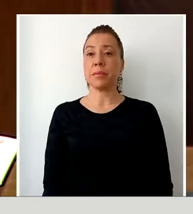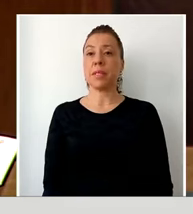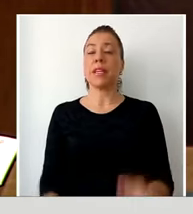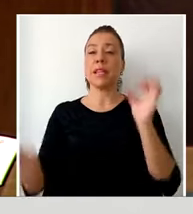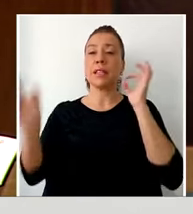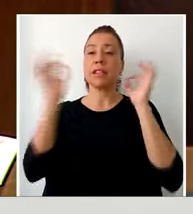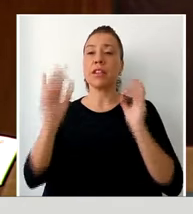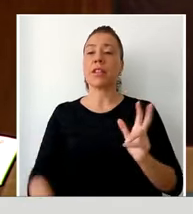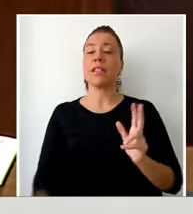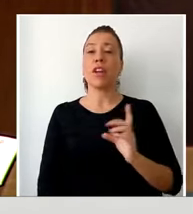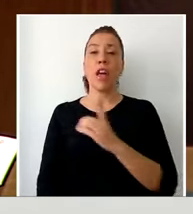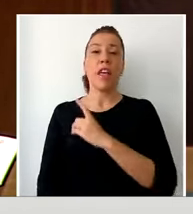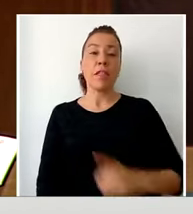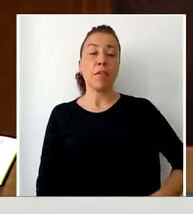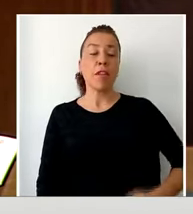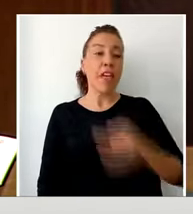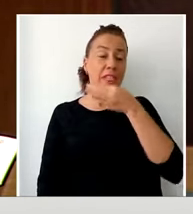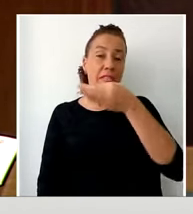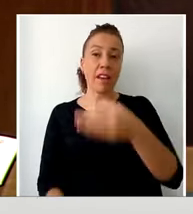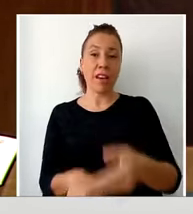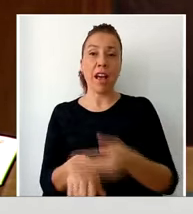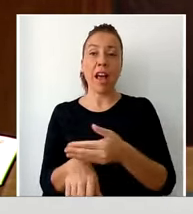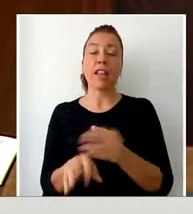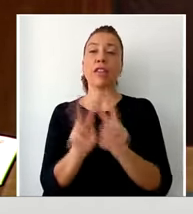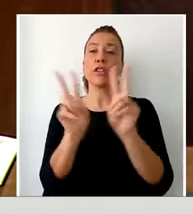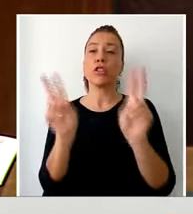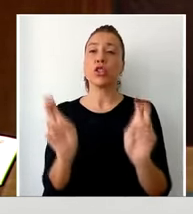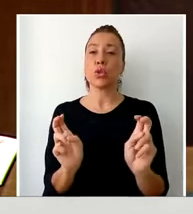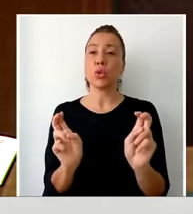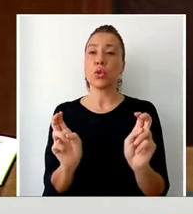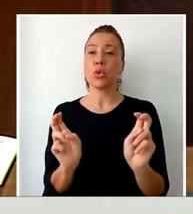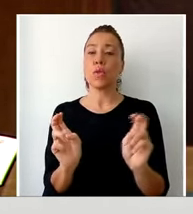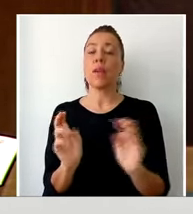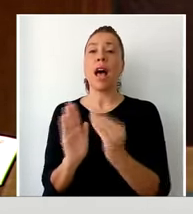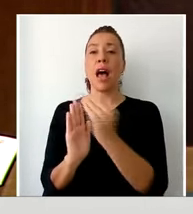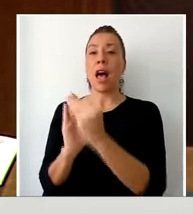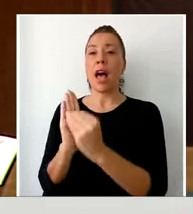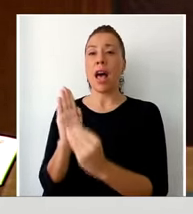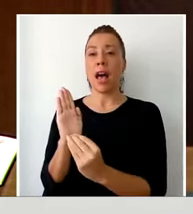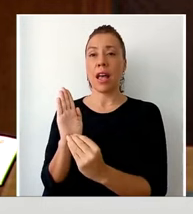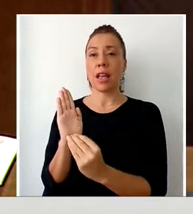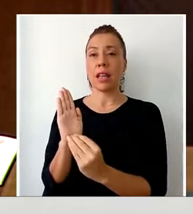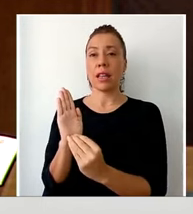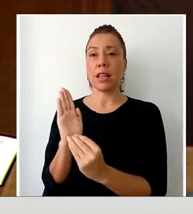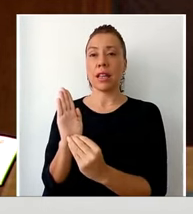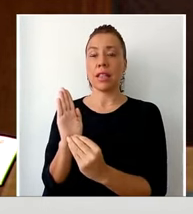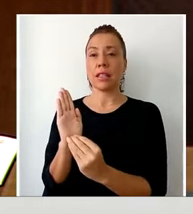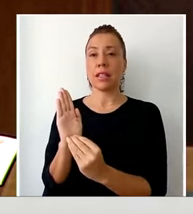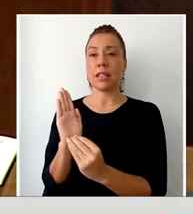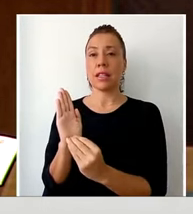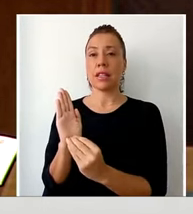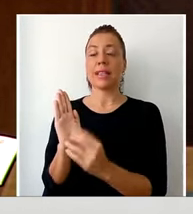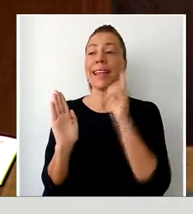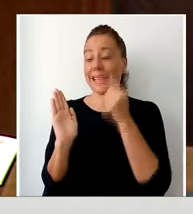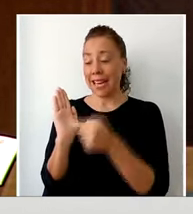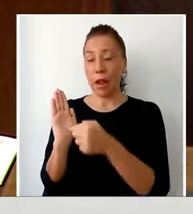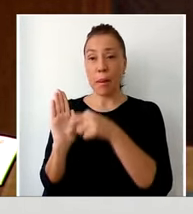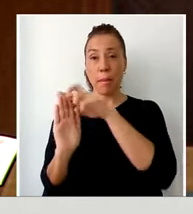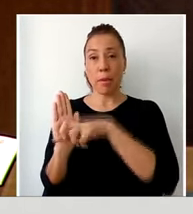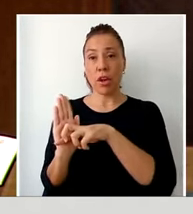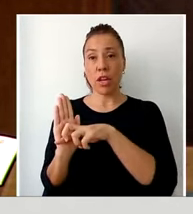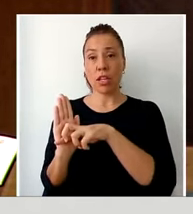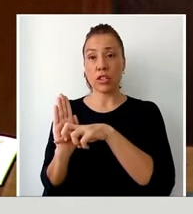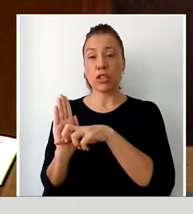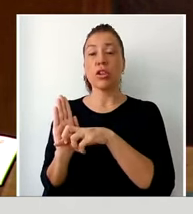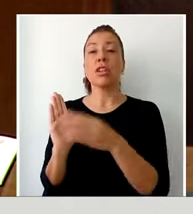mencionaban respecto de los antecedentes y de los contenidos del proyecto señalar adicionalmente